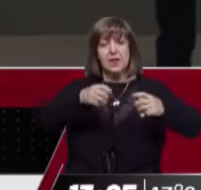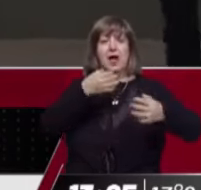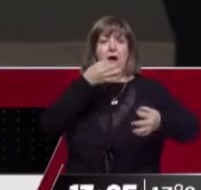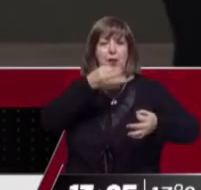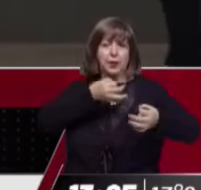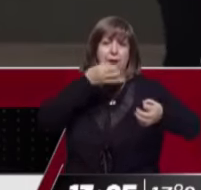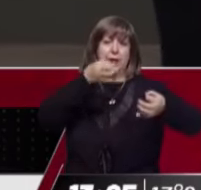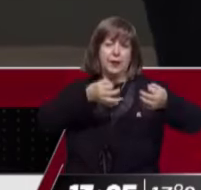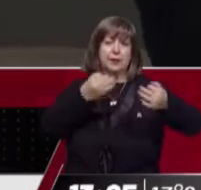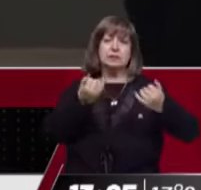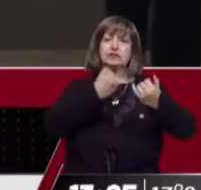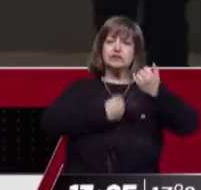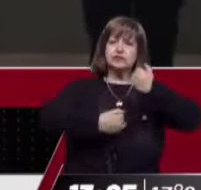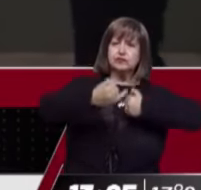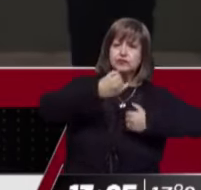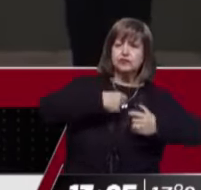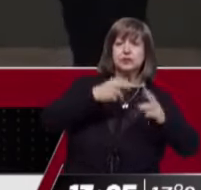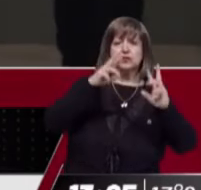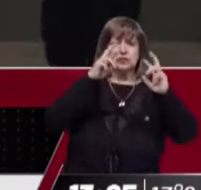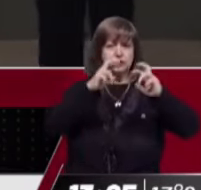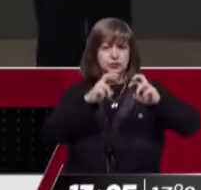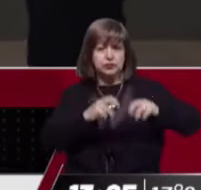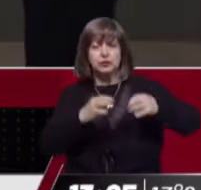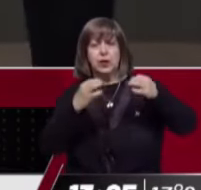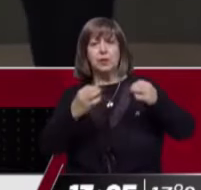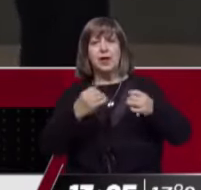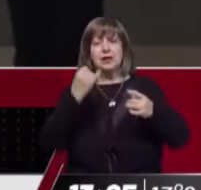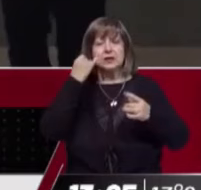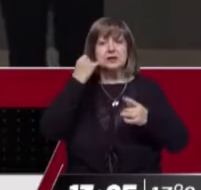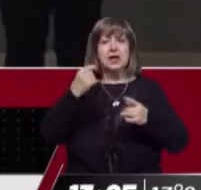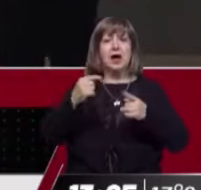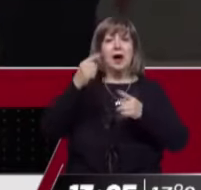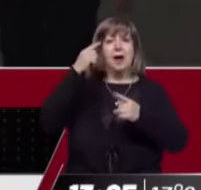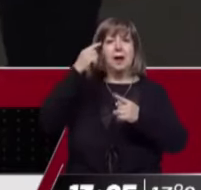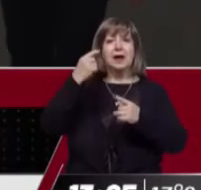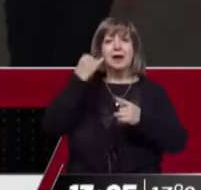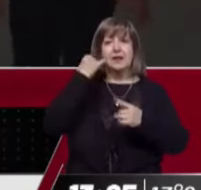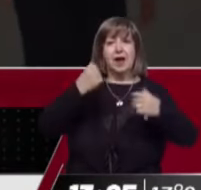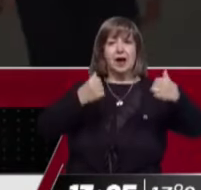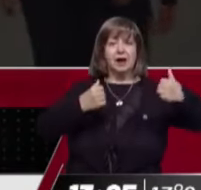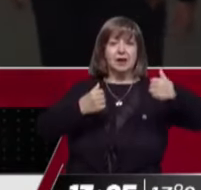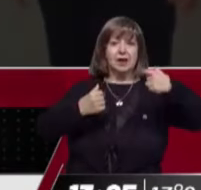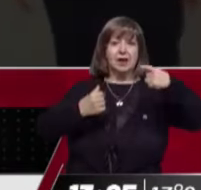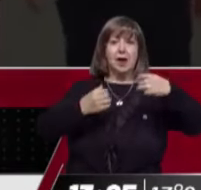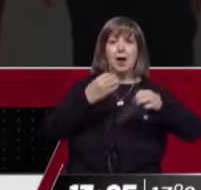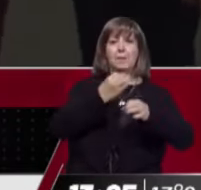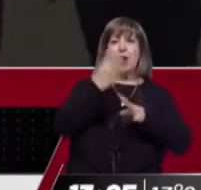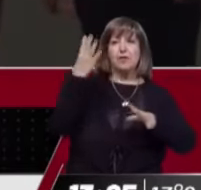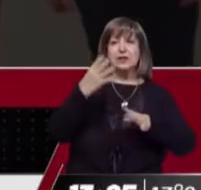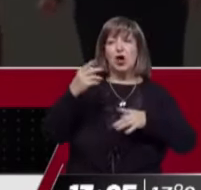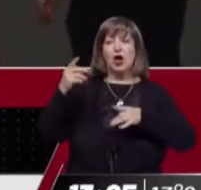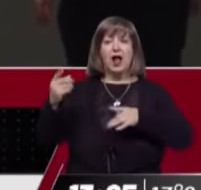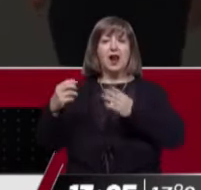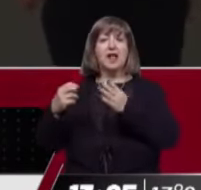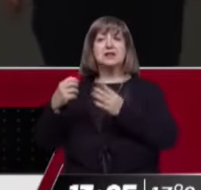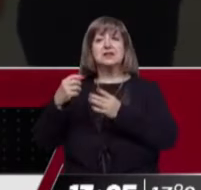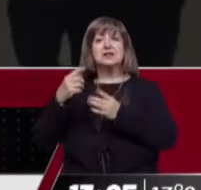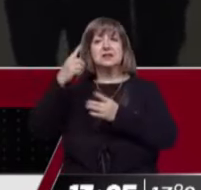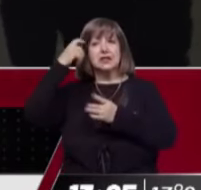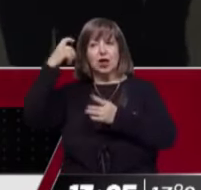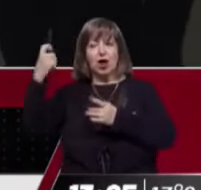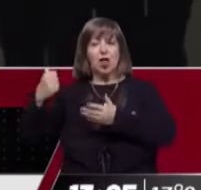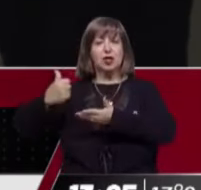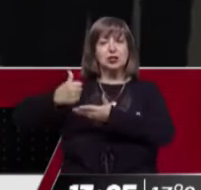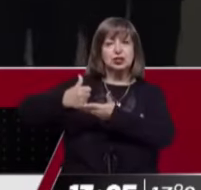para la investigación de este tipo de delitos, en donde habrían intervenido tanto los peritos de parte como peritos propuestos por la querella, como